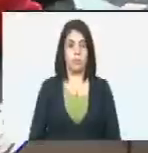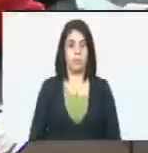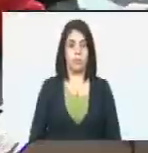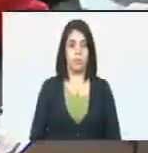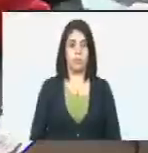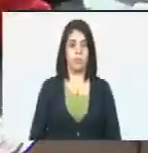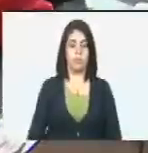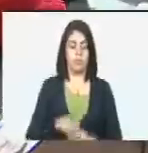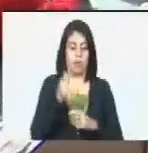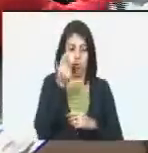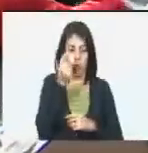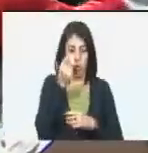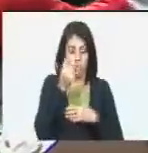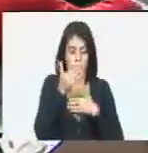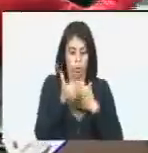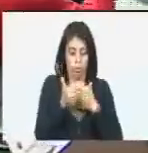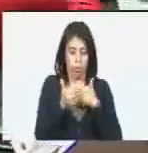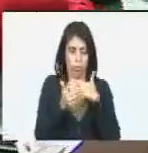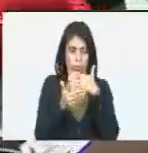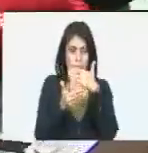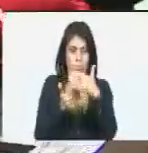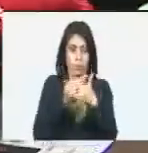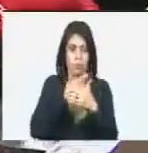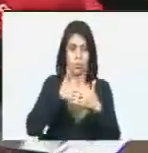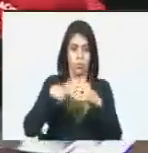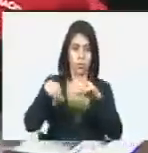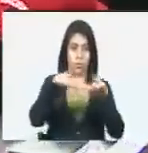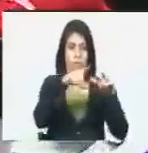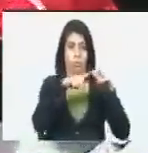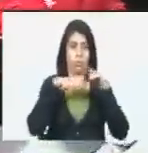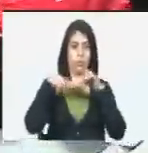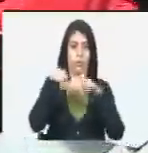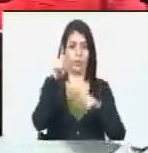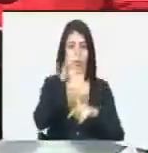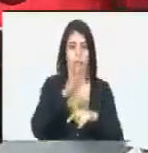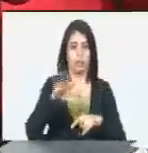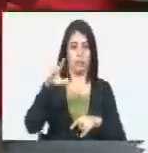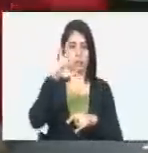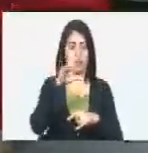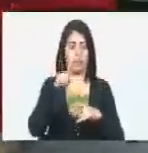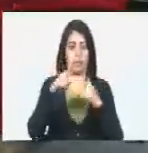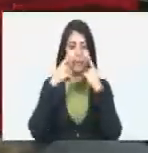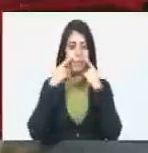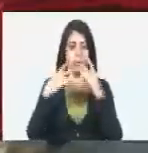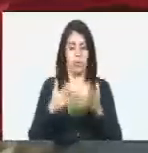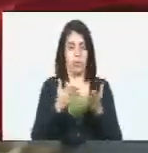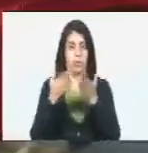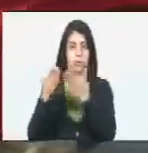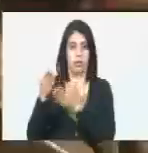milímetro de nuestro territorio y de nuestro espacio geográfico.